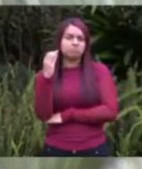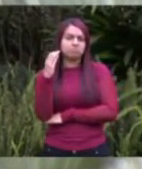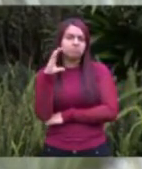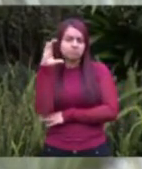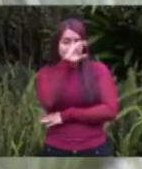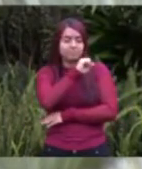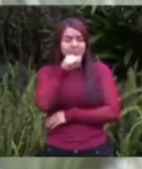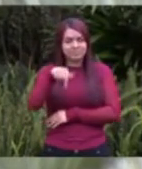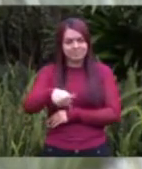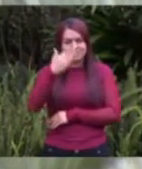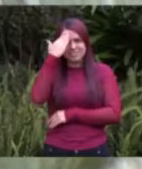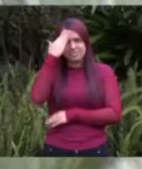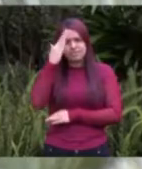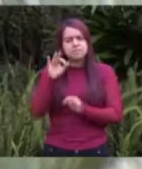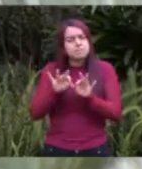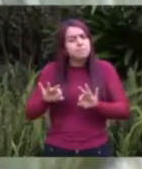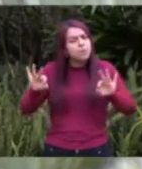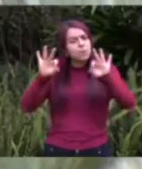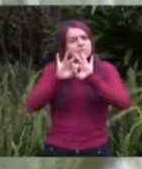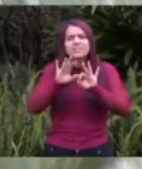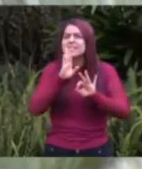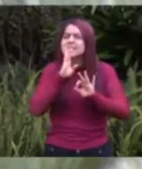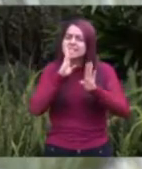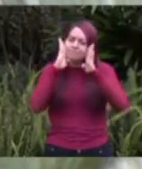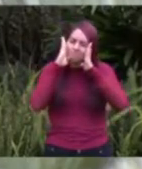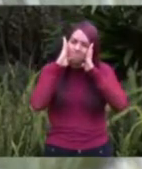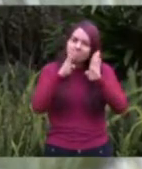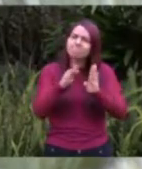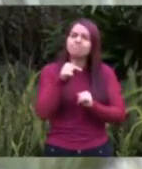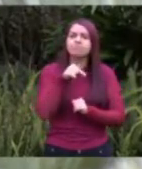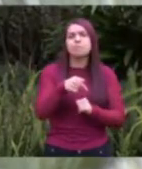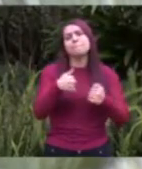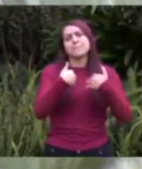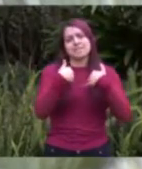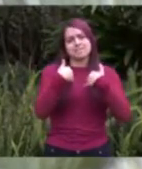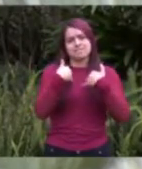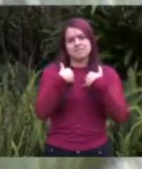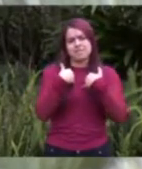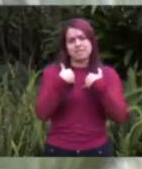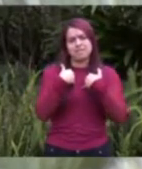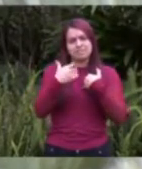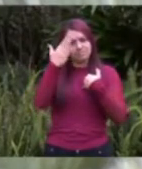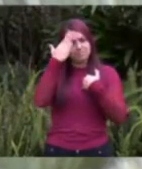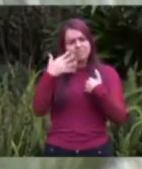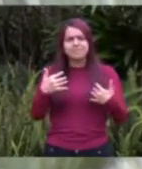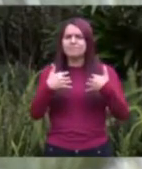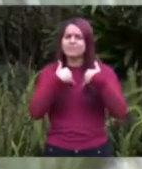siendo la centralidad de las víctimas el elemento esencial que ha